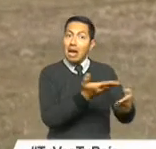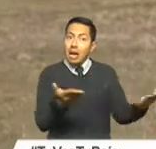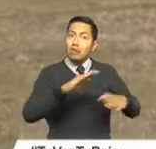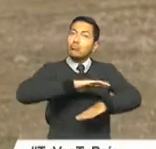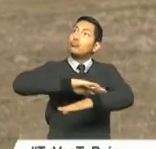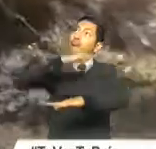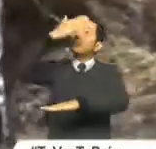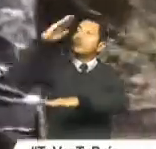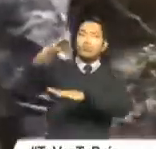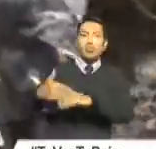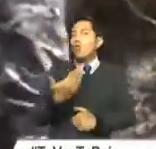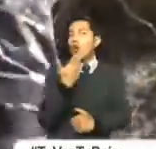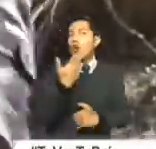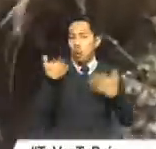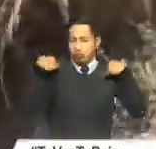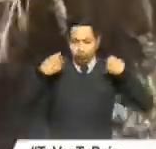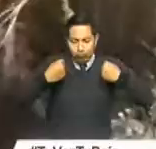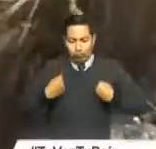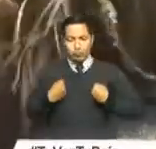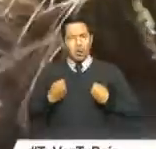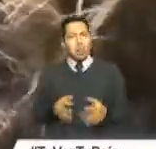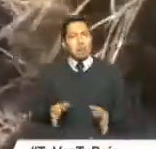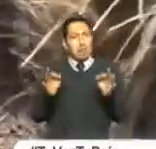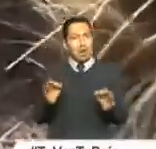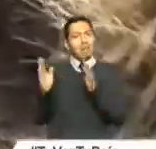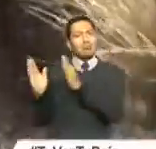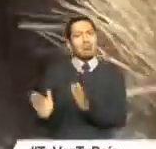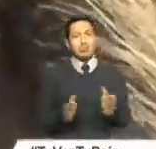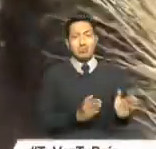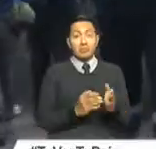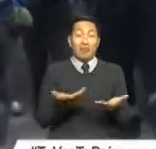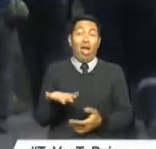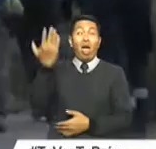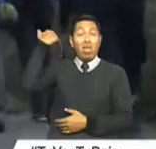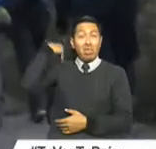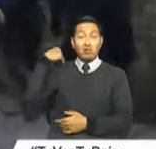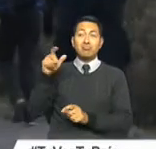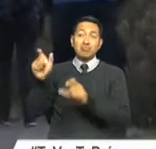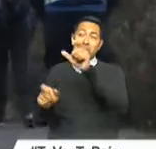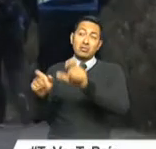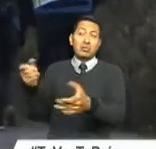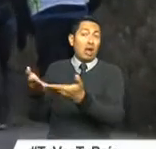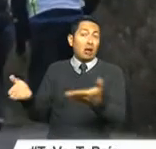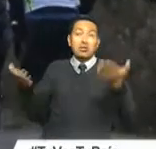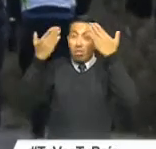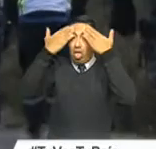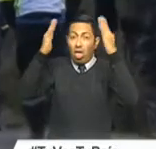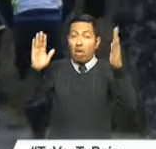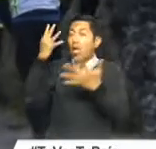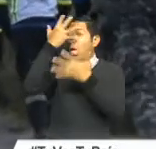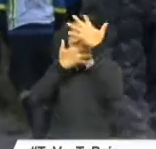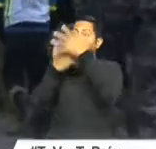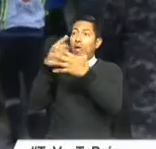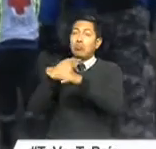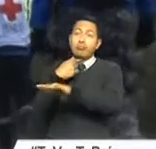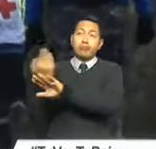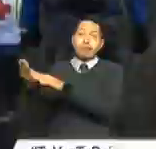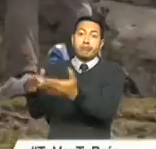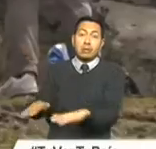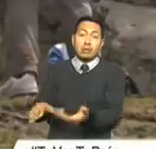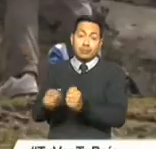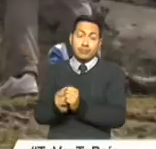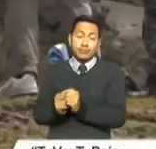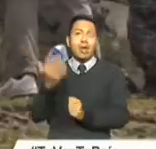habíamos tenido muchos tipos de accidentes y la gente que no ha tomado todas las medidas. Los uniformados informaron que las fechas para las 4 excursiones